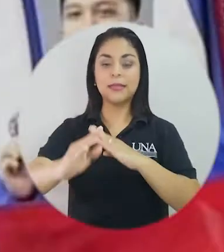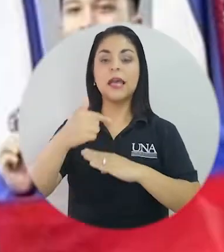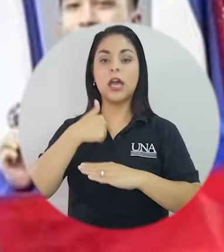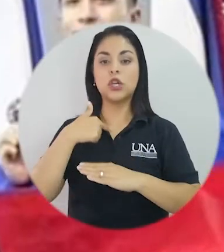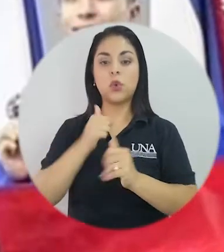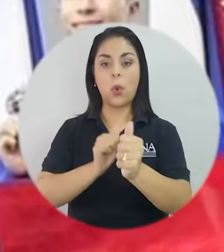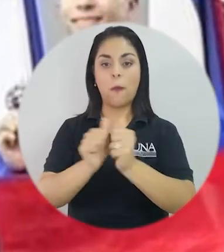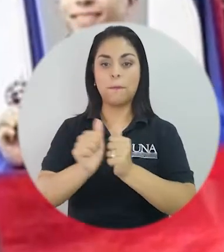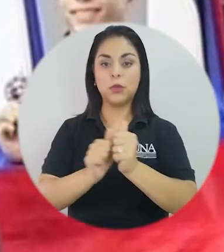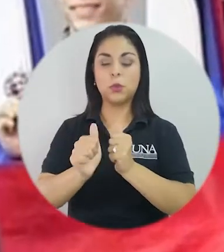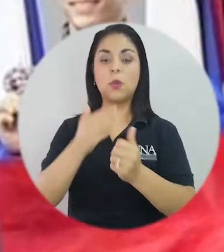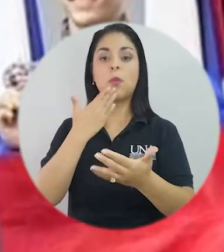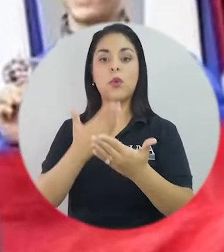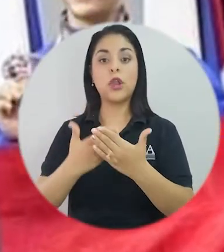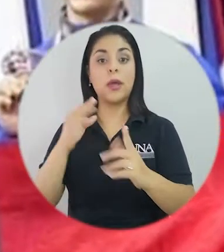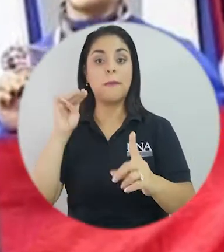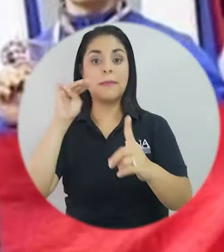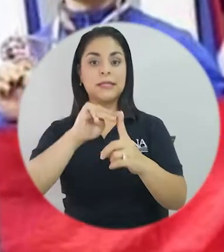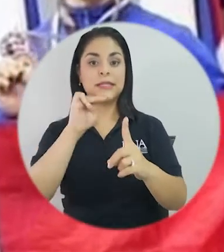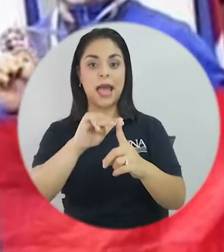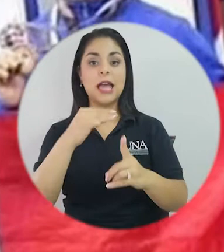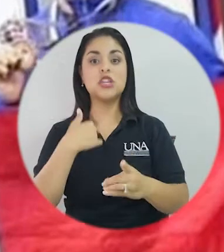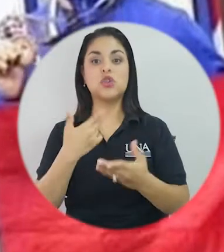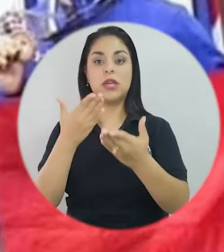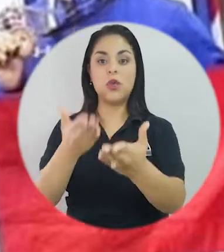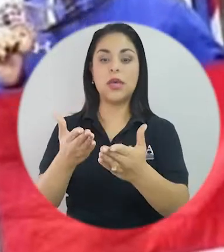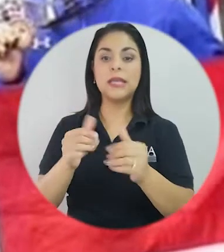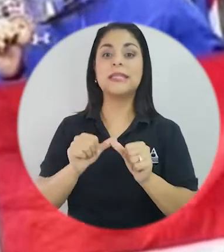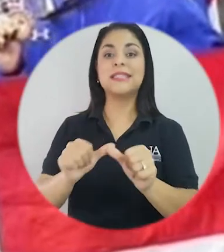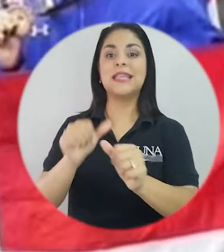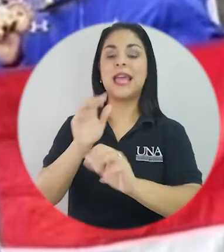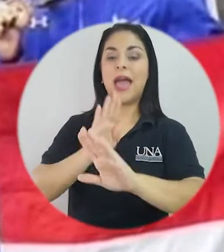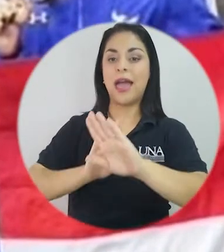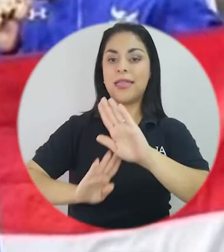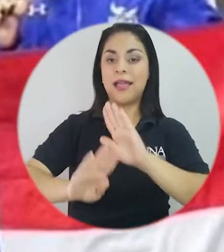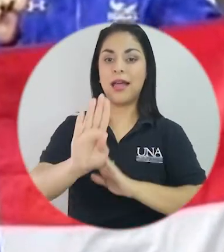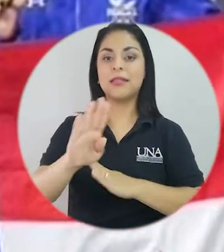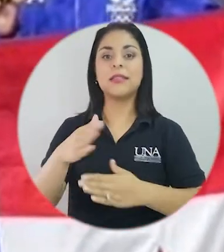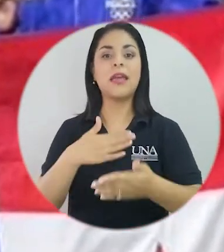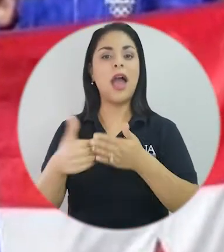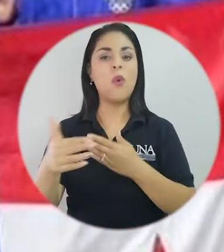compito. Bueno, el mensaje que yo les puedo dar es que sigan adelante, y que